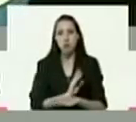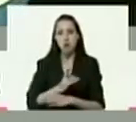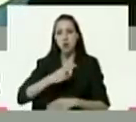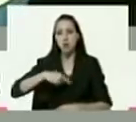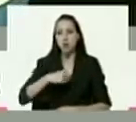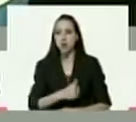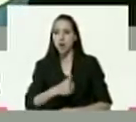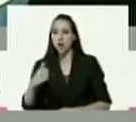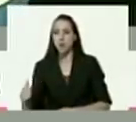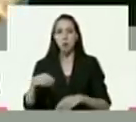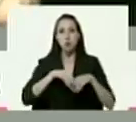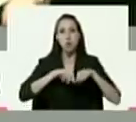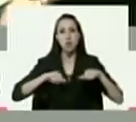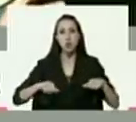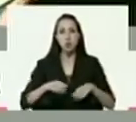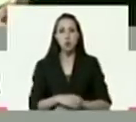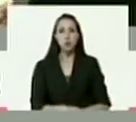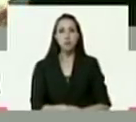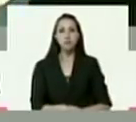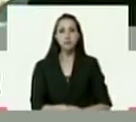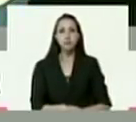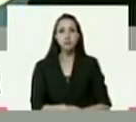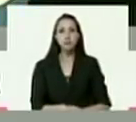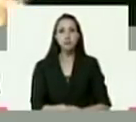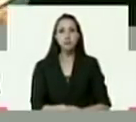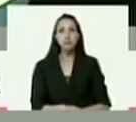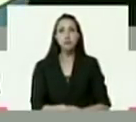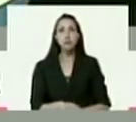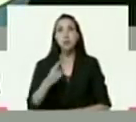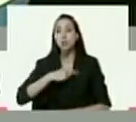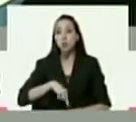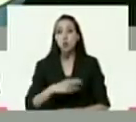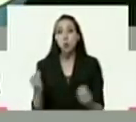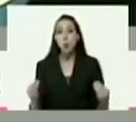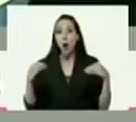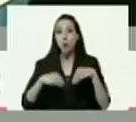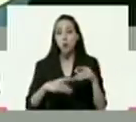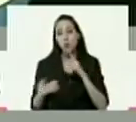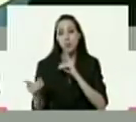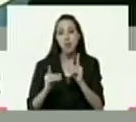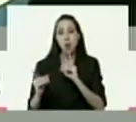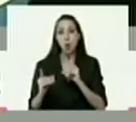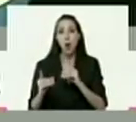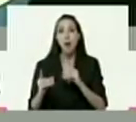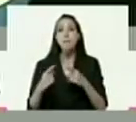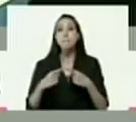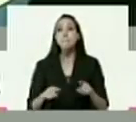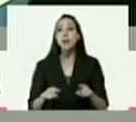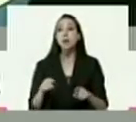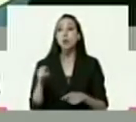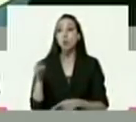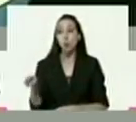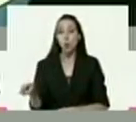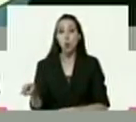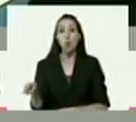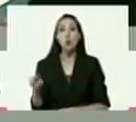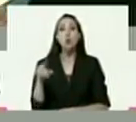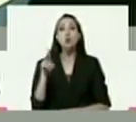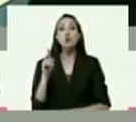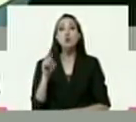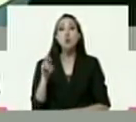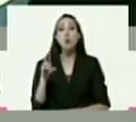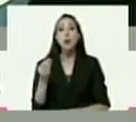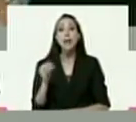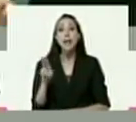el de ellos. Diálogo tiene que haber, y nosotros estamos de acuerdo en dialogar, pero ¿qué dijo el señor Duque? Dijo, no, yo